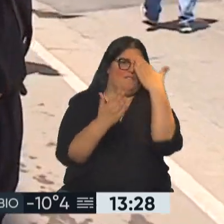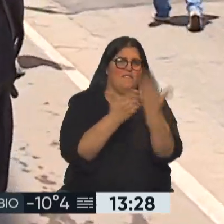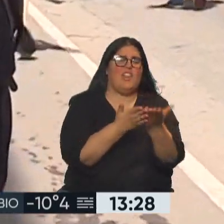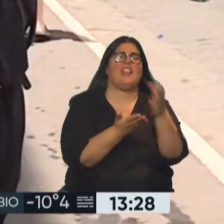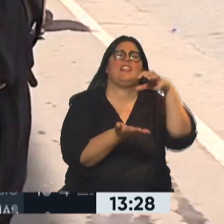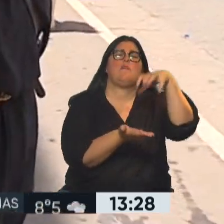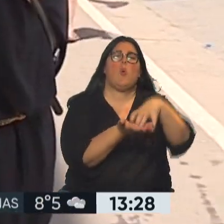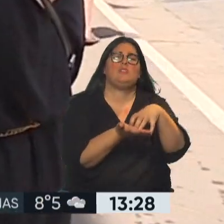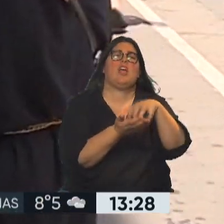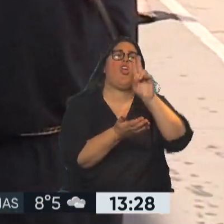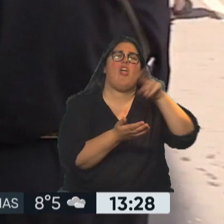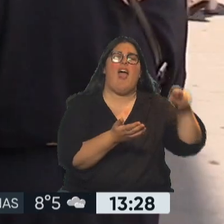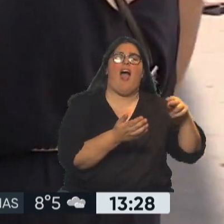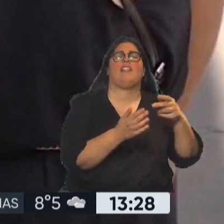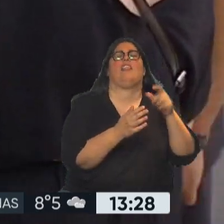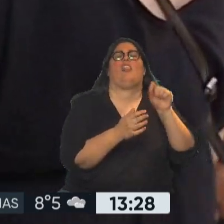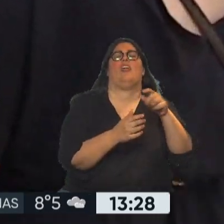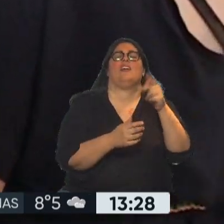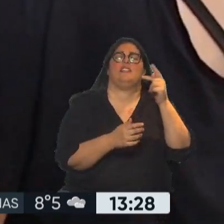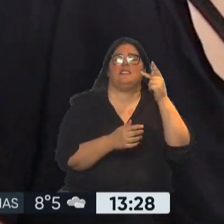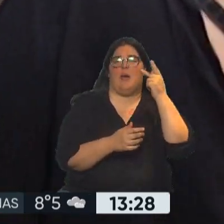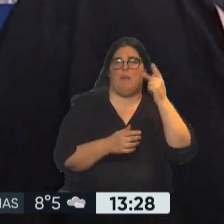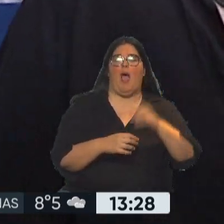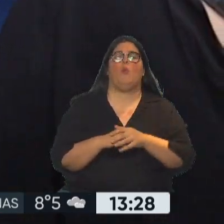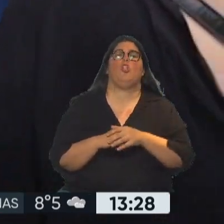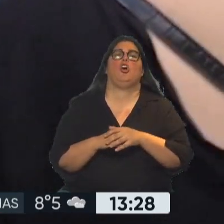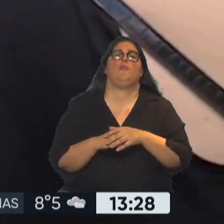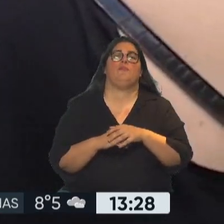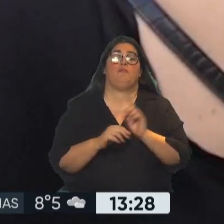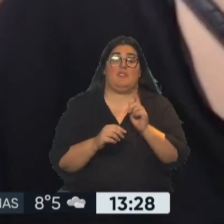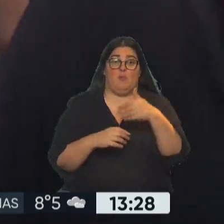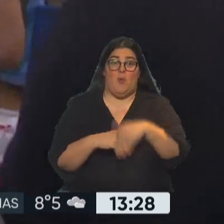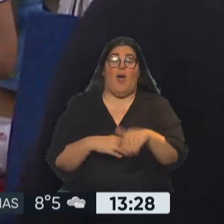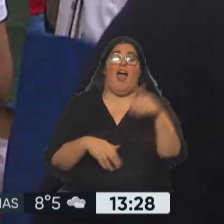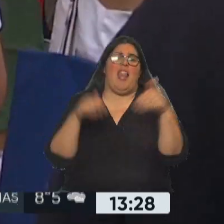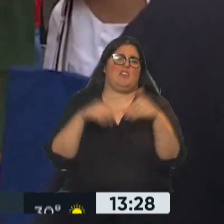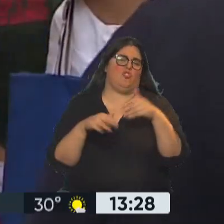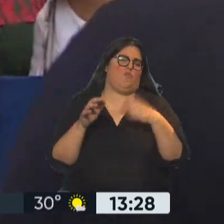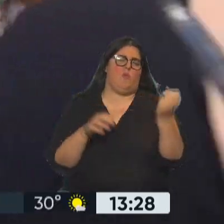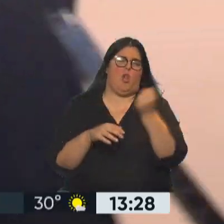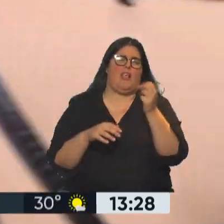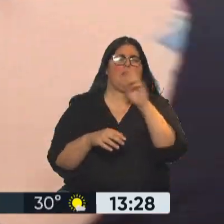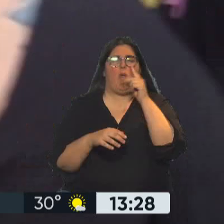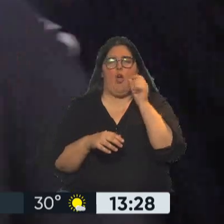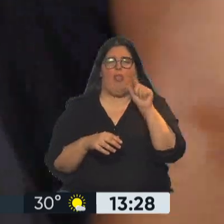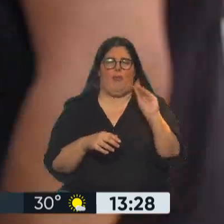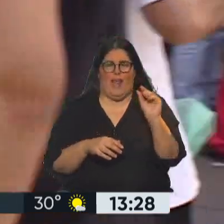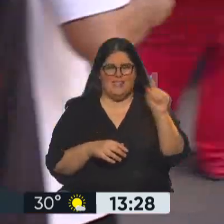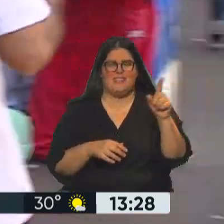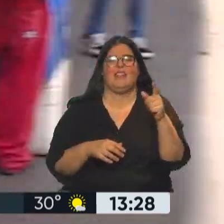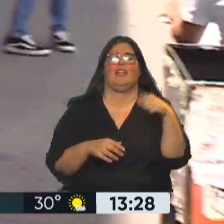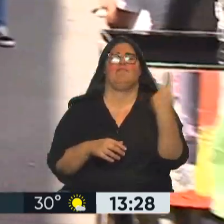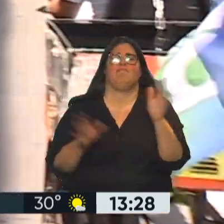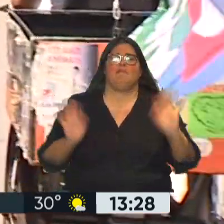Arte de San Pablo. Bueno, en esta elección que es muy importante para todos los brasileños y brasileñas, que genera